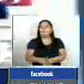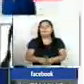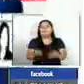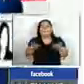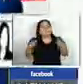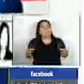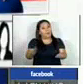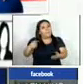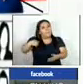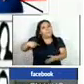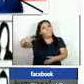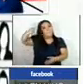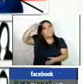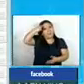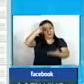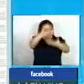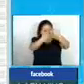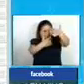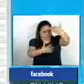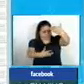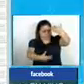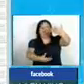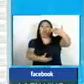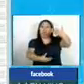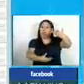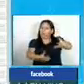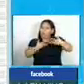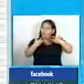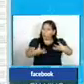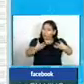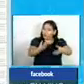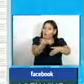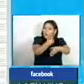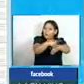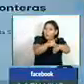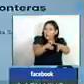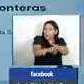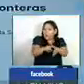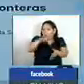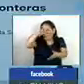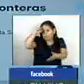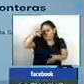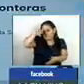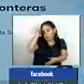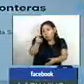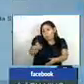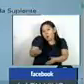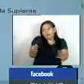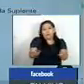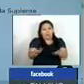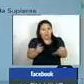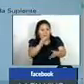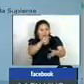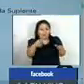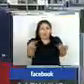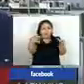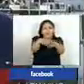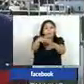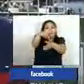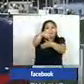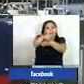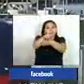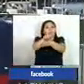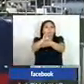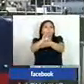más, consideran que el número de diputados es demasiado elevado para el poco trabajo que según ellos realizan dentro del Parlacen.